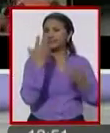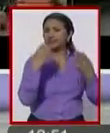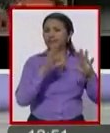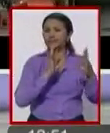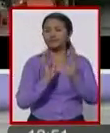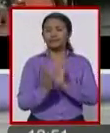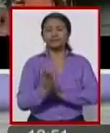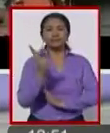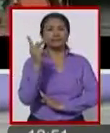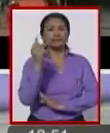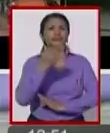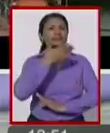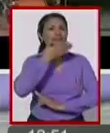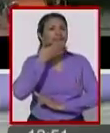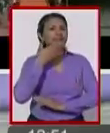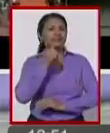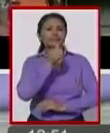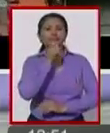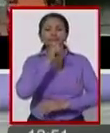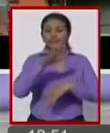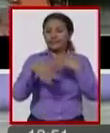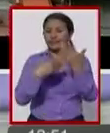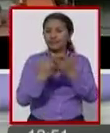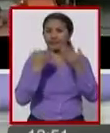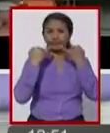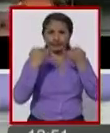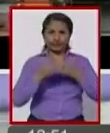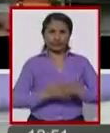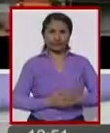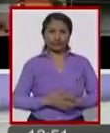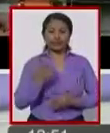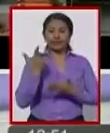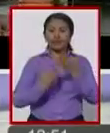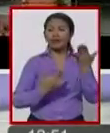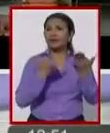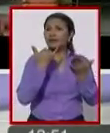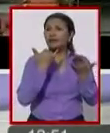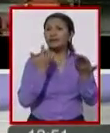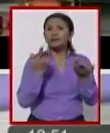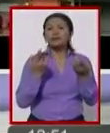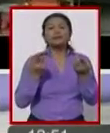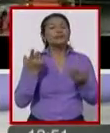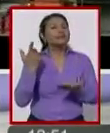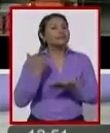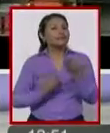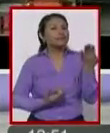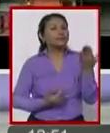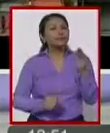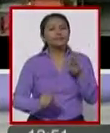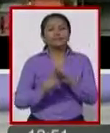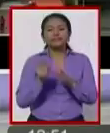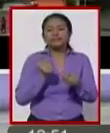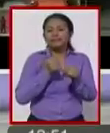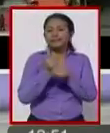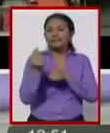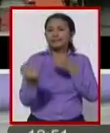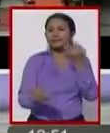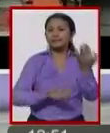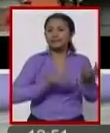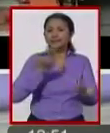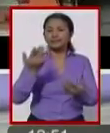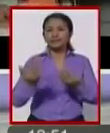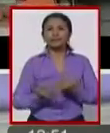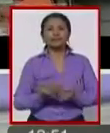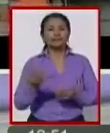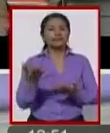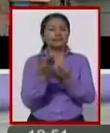de comunicación. Prefieren guardar en reserva todavía la información de qué es lo que habría sucedido, qué es lo que habría provocado este voraz